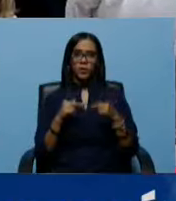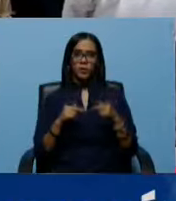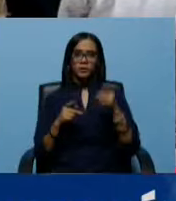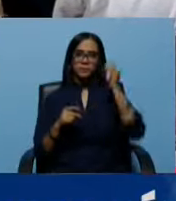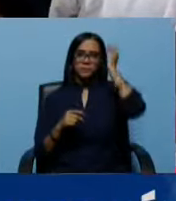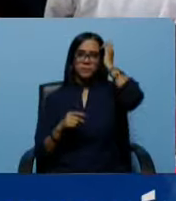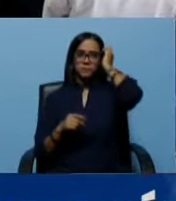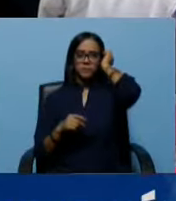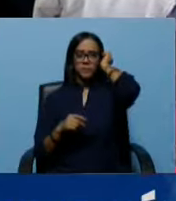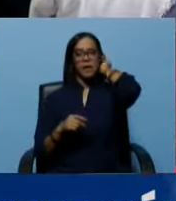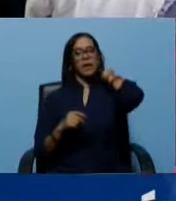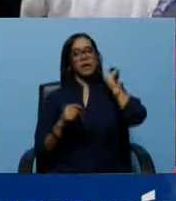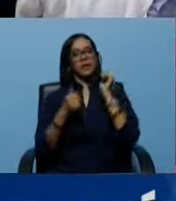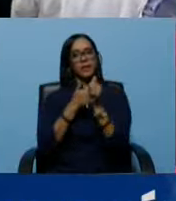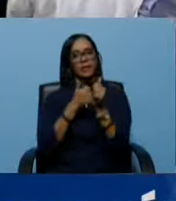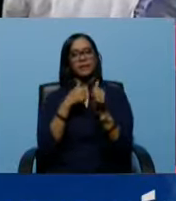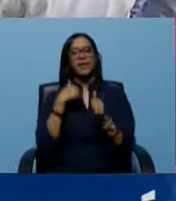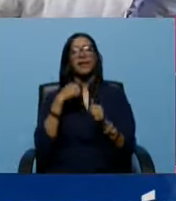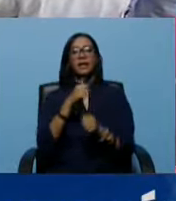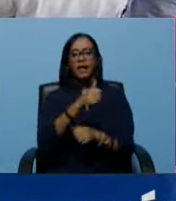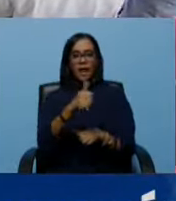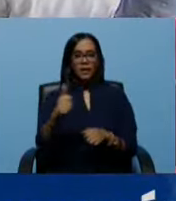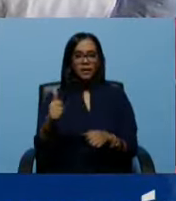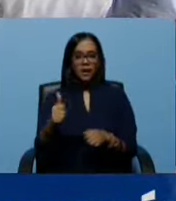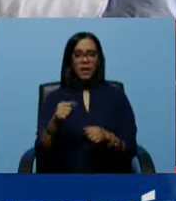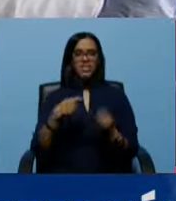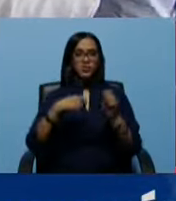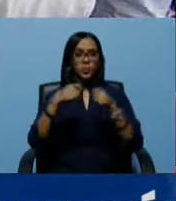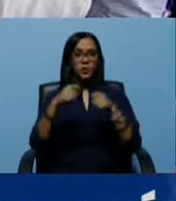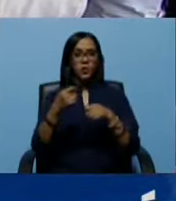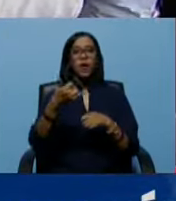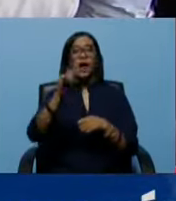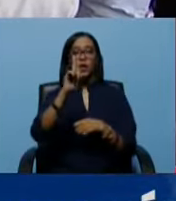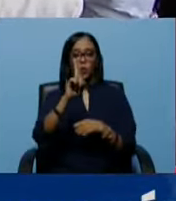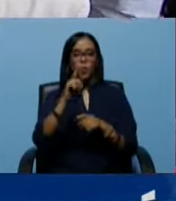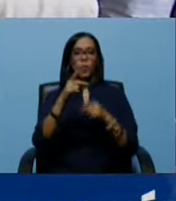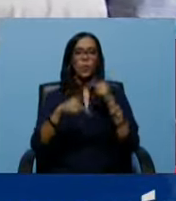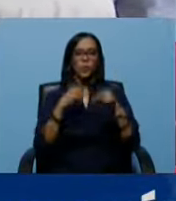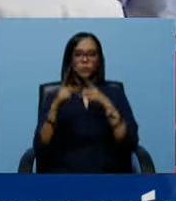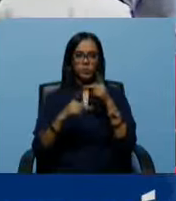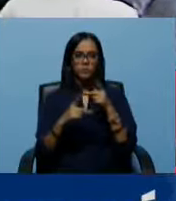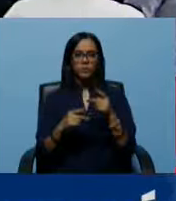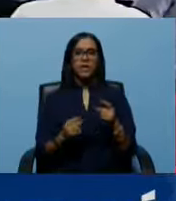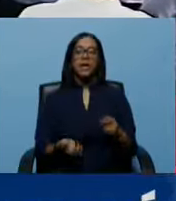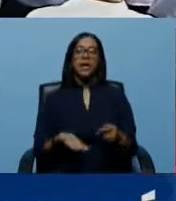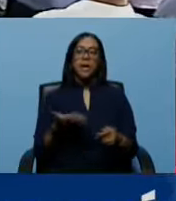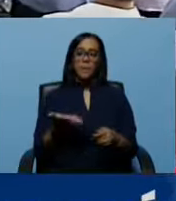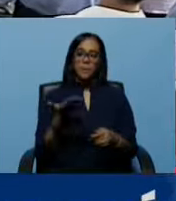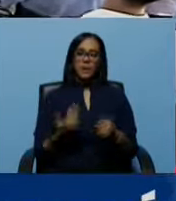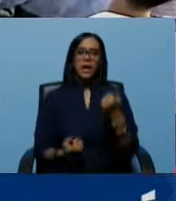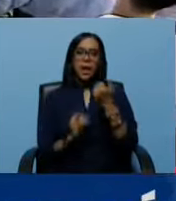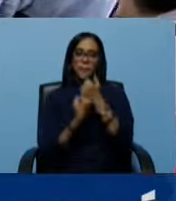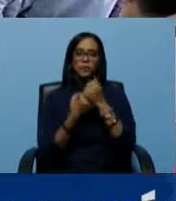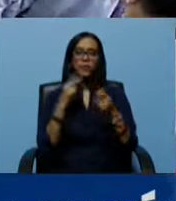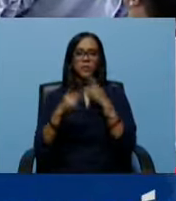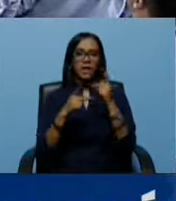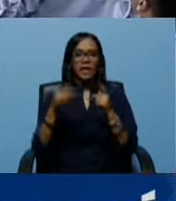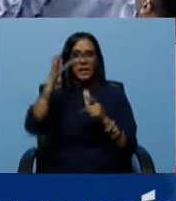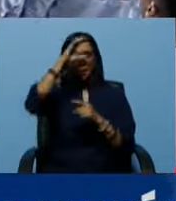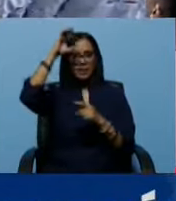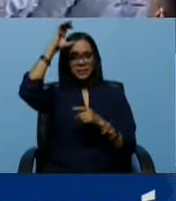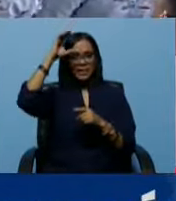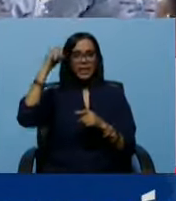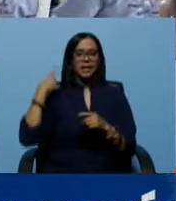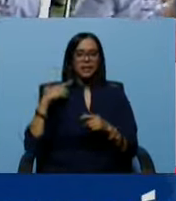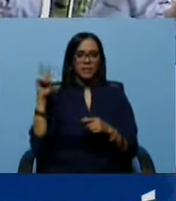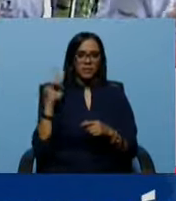cada exportador hay un productor. Eso es lo más importante, el impulso productivo a las capacidades y a las potencialidades que tiene